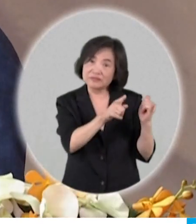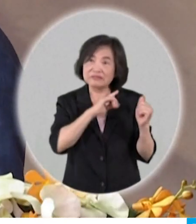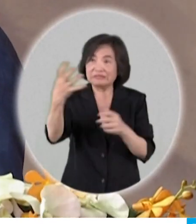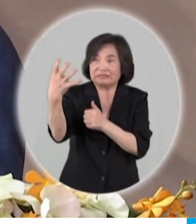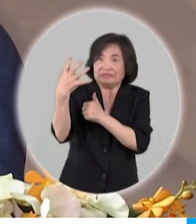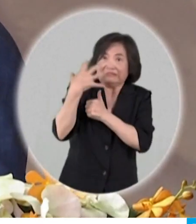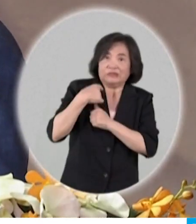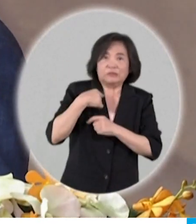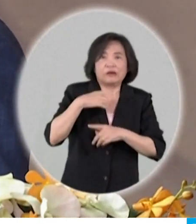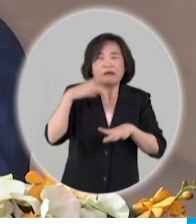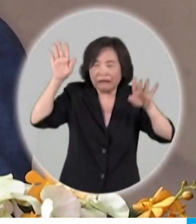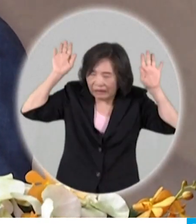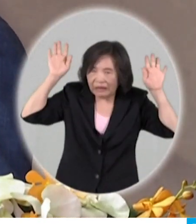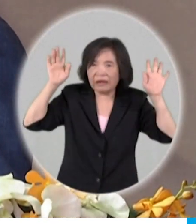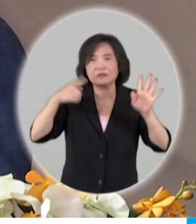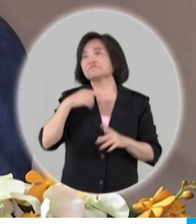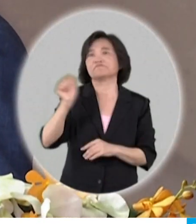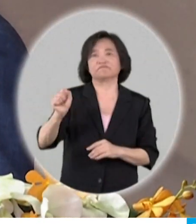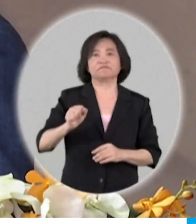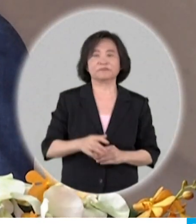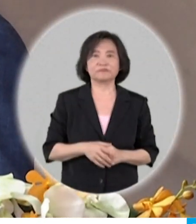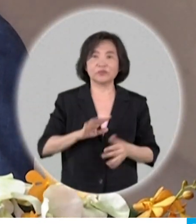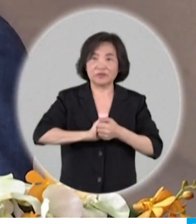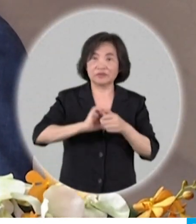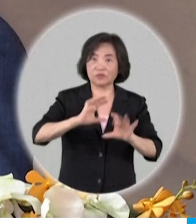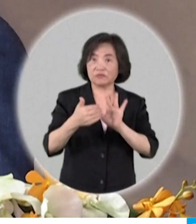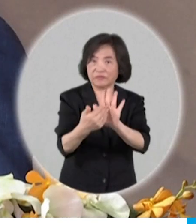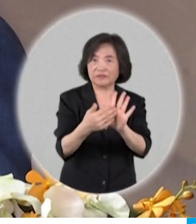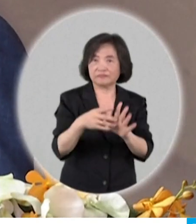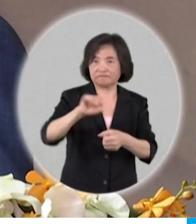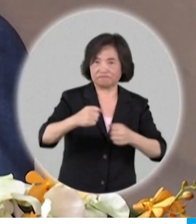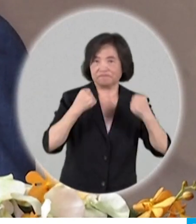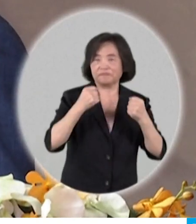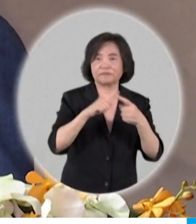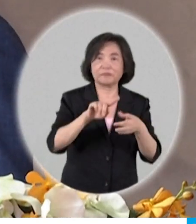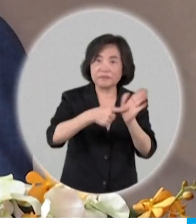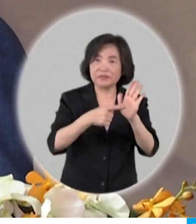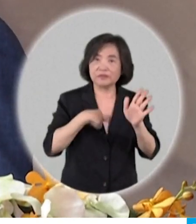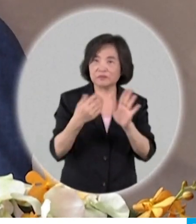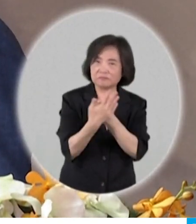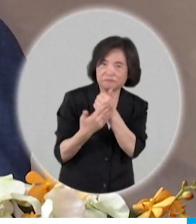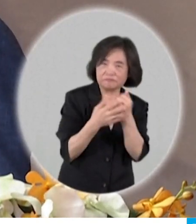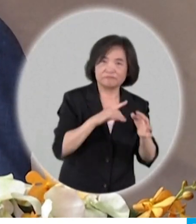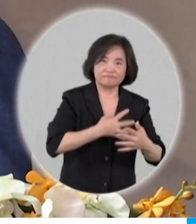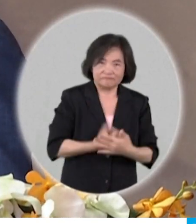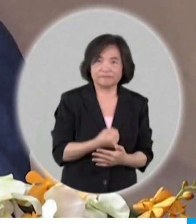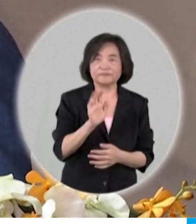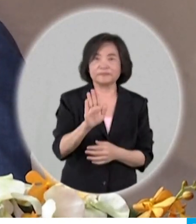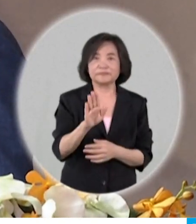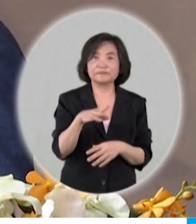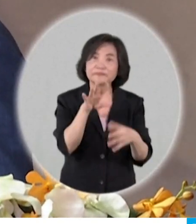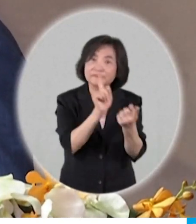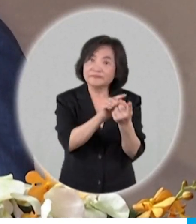cederá ante la presión continuaremos reforzando nuestra defensa nacional y demostraremos nuestra determinación de